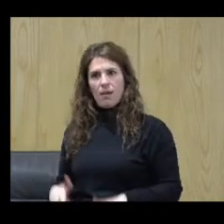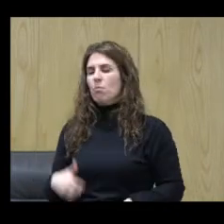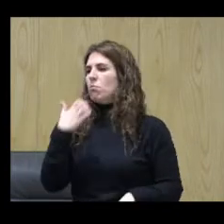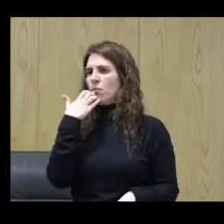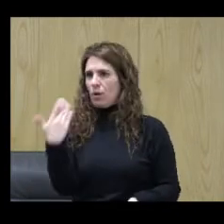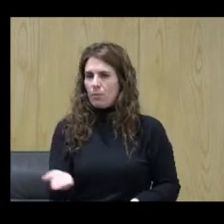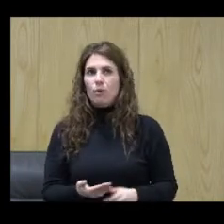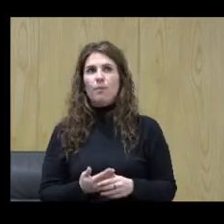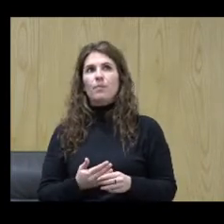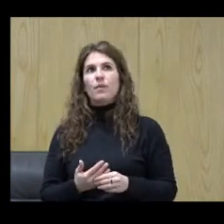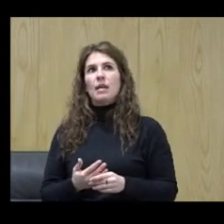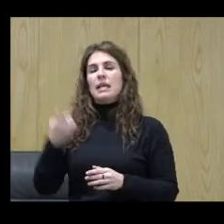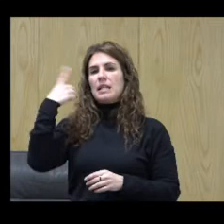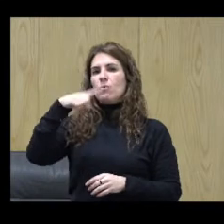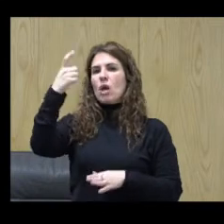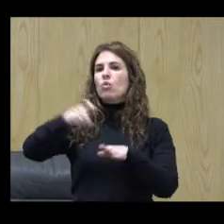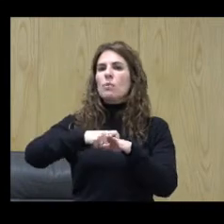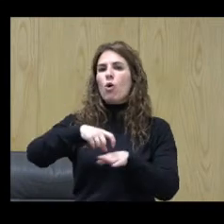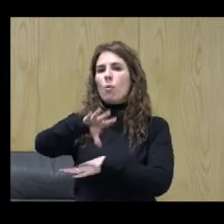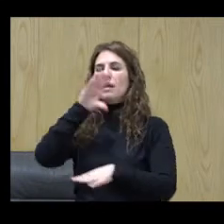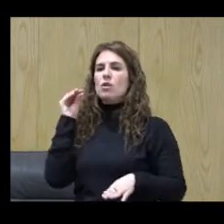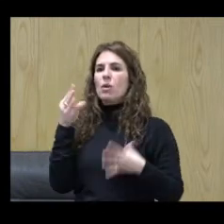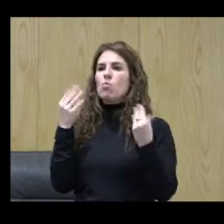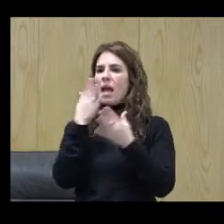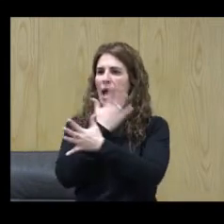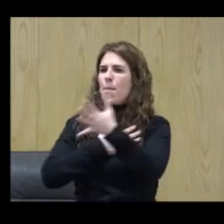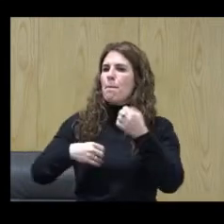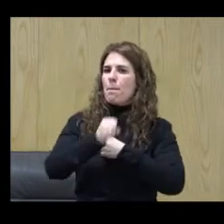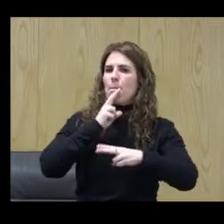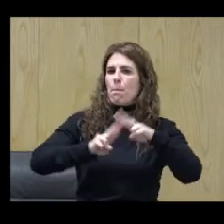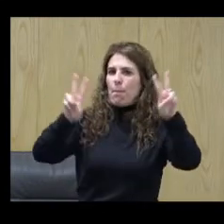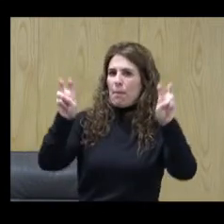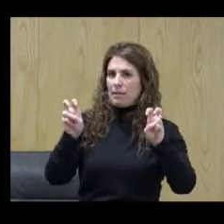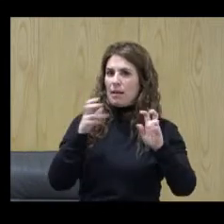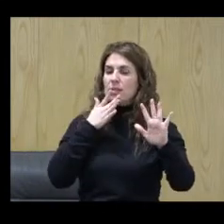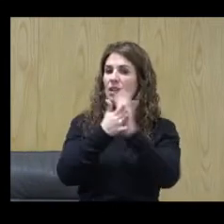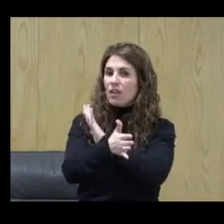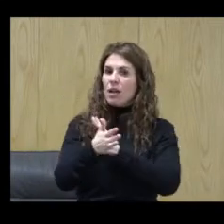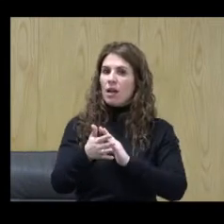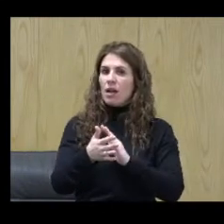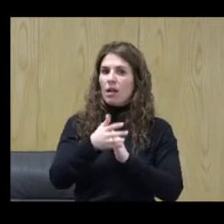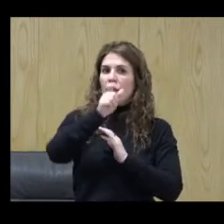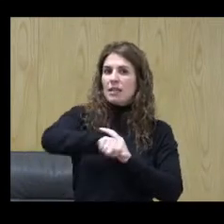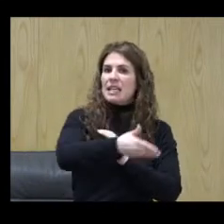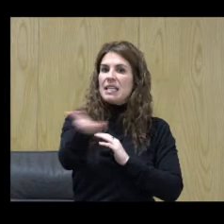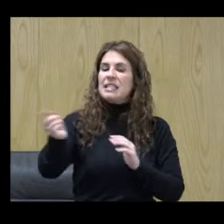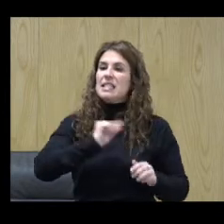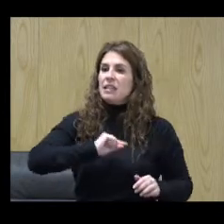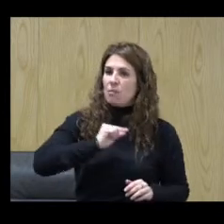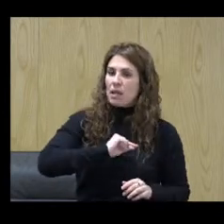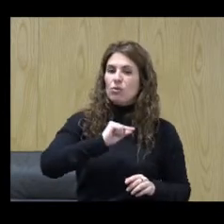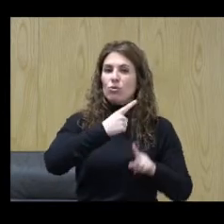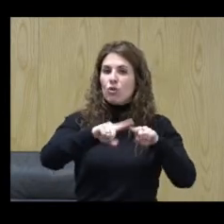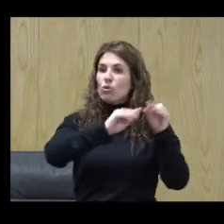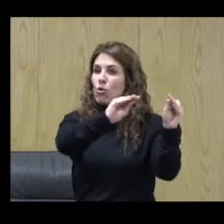que hay un tipo de comprensión que es muy empática y que implica la comprensión de los otros, los sentimientos de los otros. Y